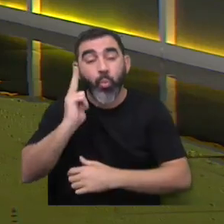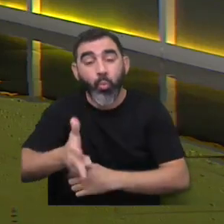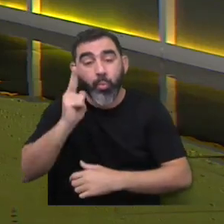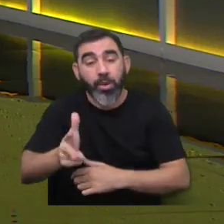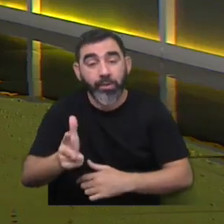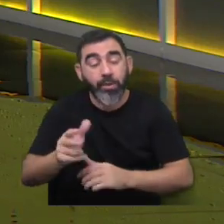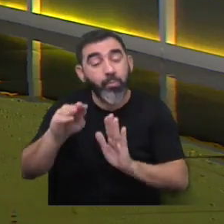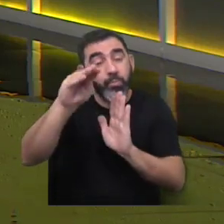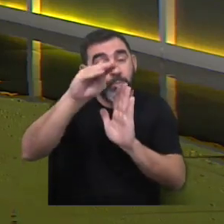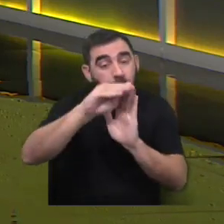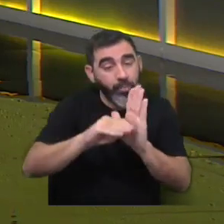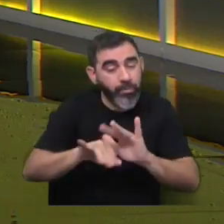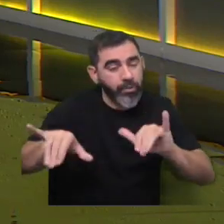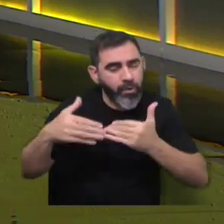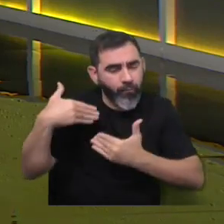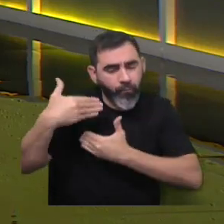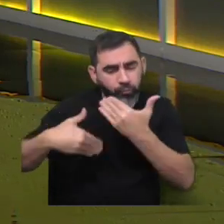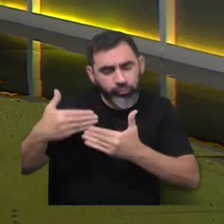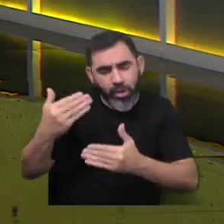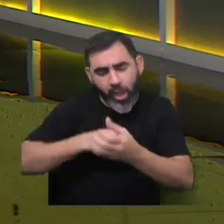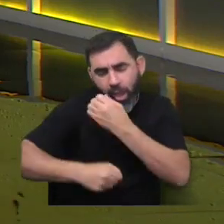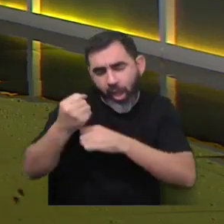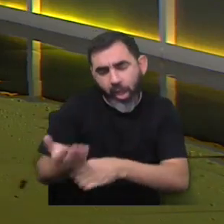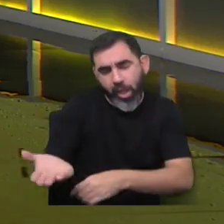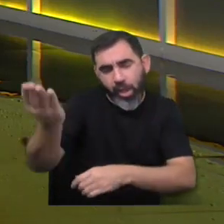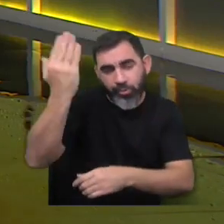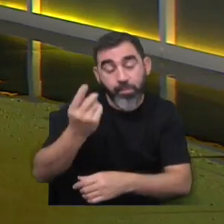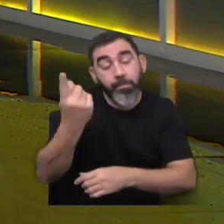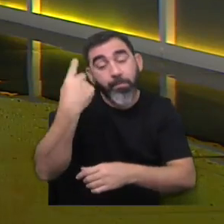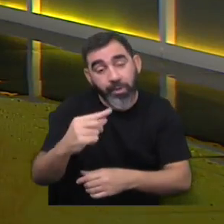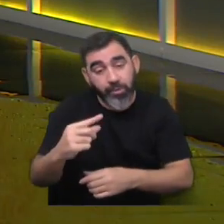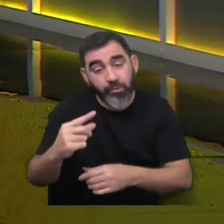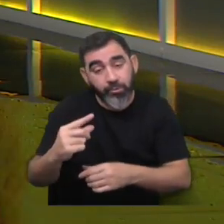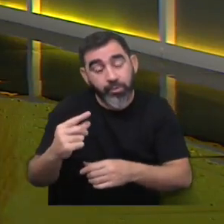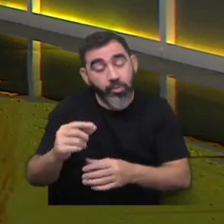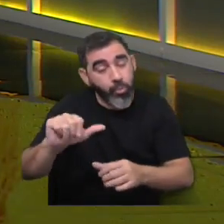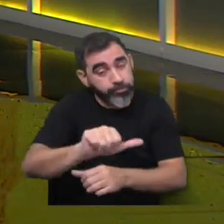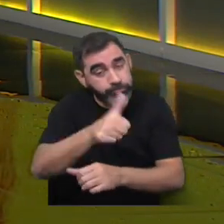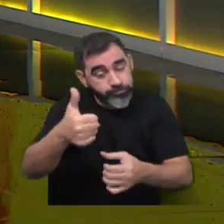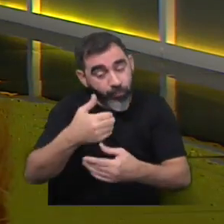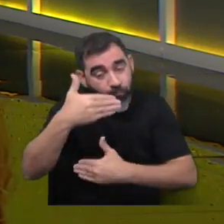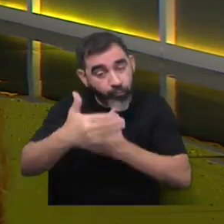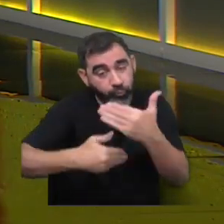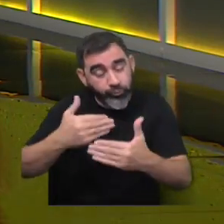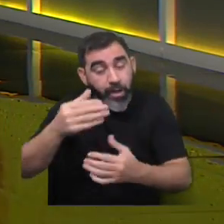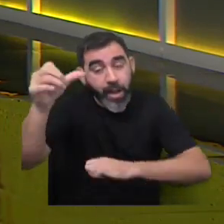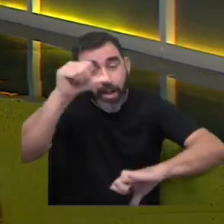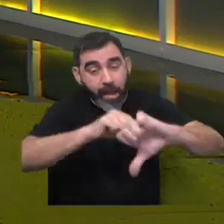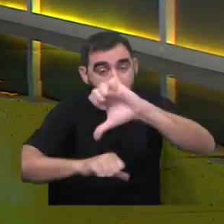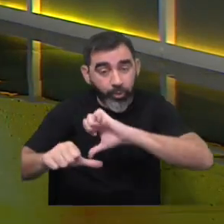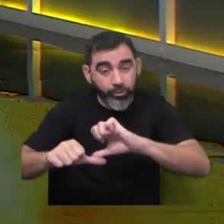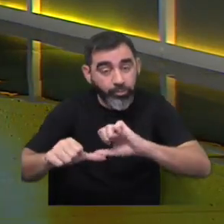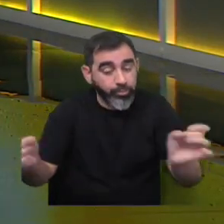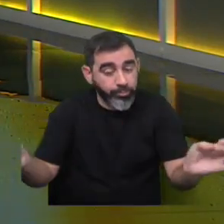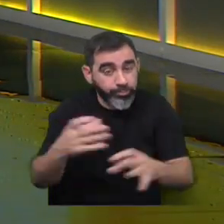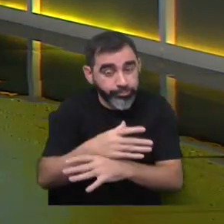programa como tal ya venía funcionando desde hace algunos años atrás, pero la concreción, la puesta en marcha del laboratorio es un